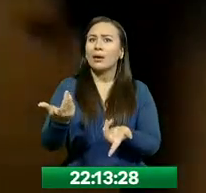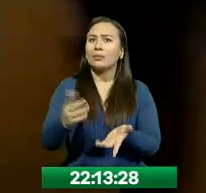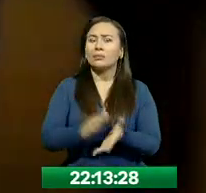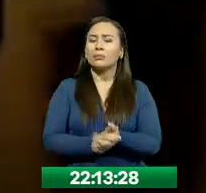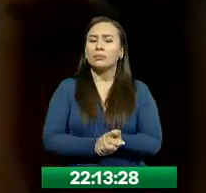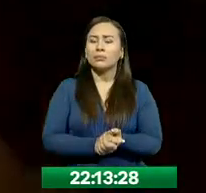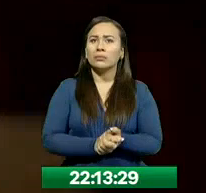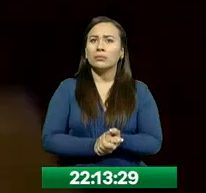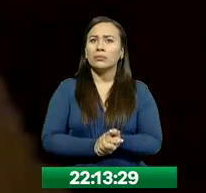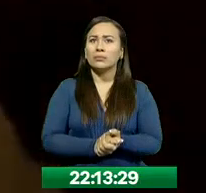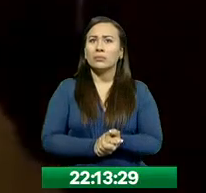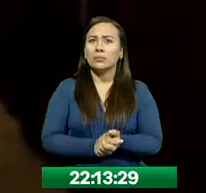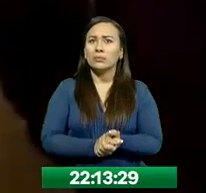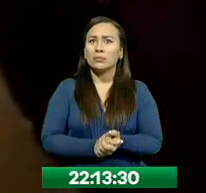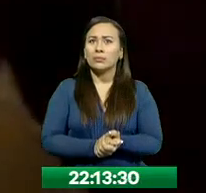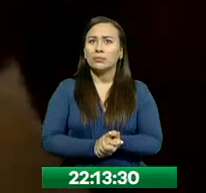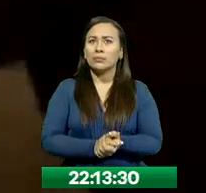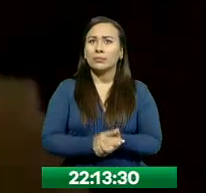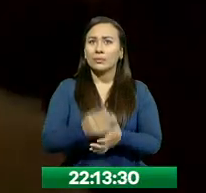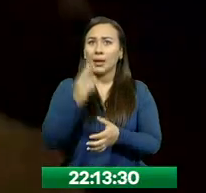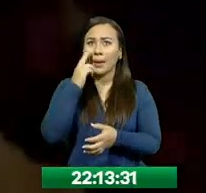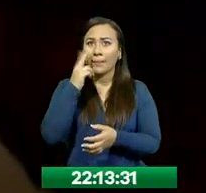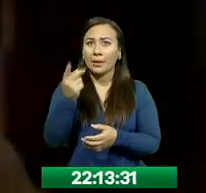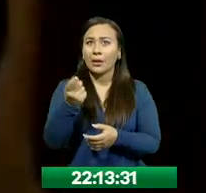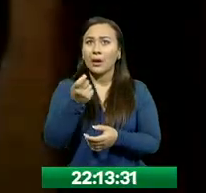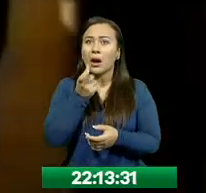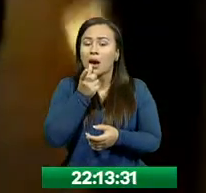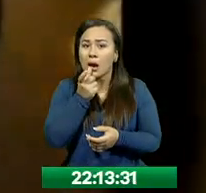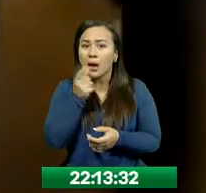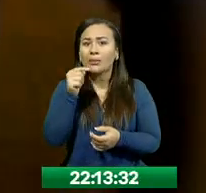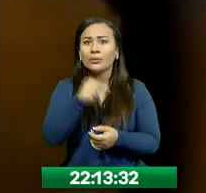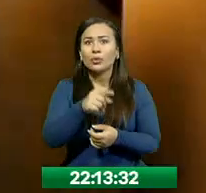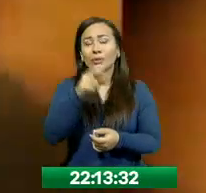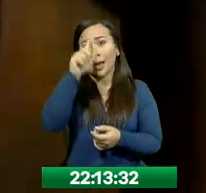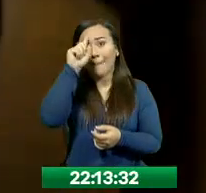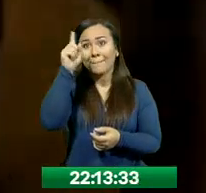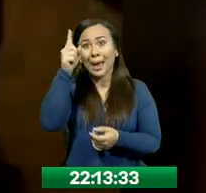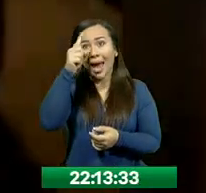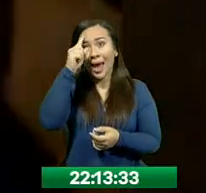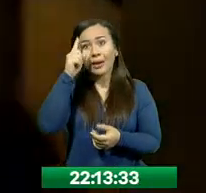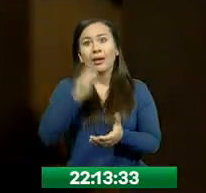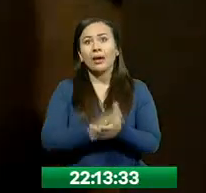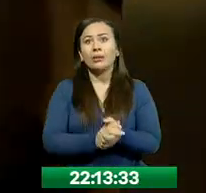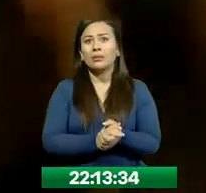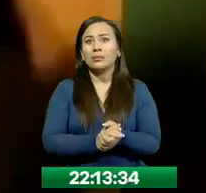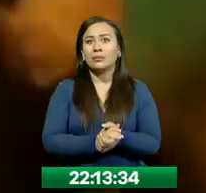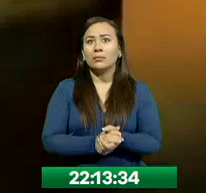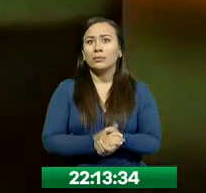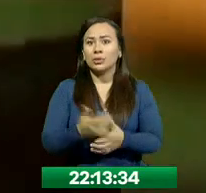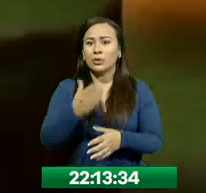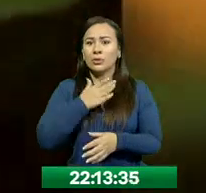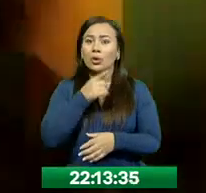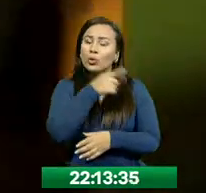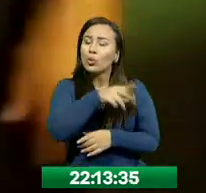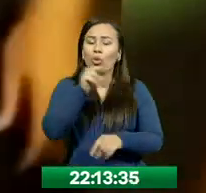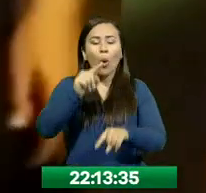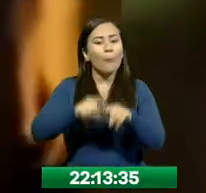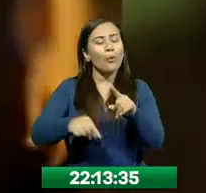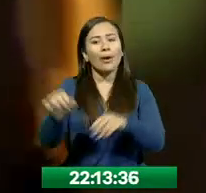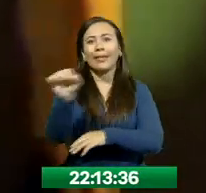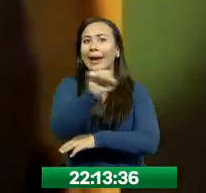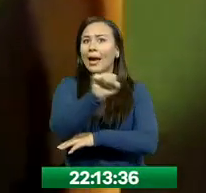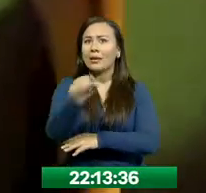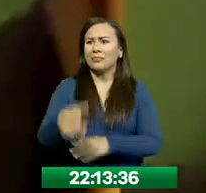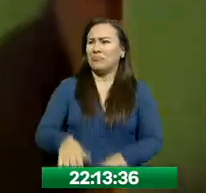qué. Sopla que tenga la moto. Ya. ¿Y ataca a mi vehículo? Ya, no puede. Tenga la gentileza. Pero yo voy a manejar mi carro. No puede manejar su carro. Que